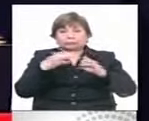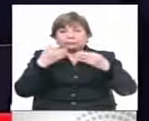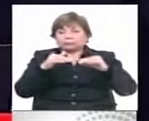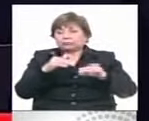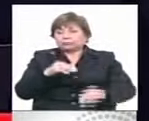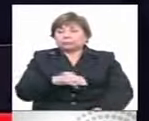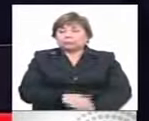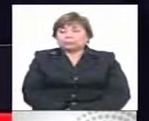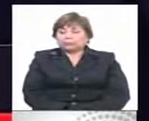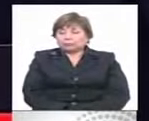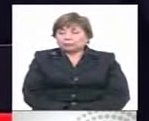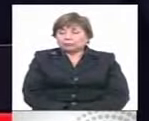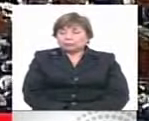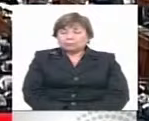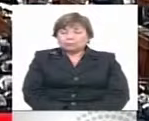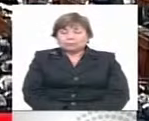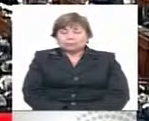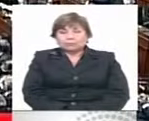Congreso.